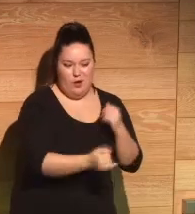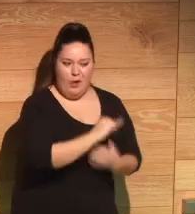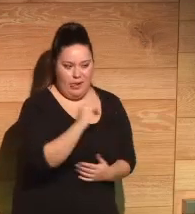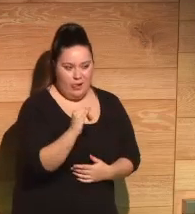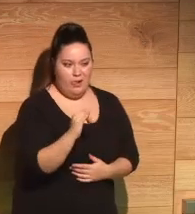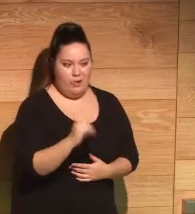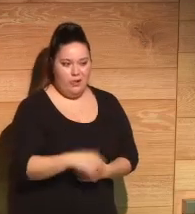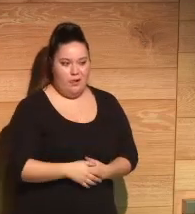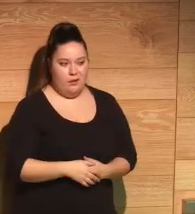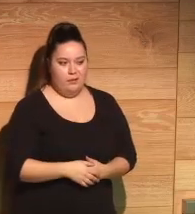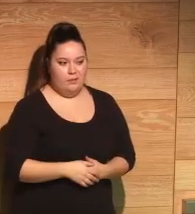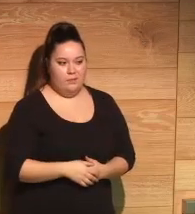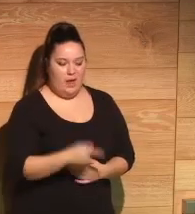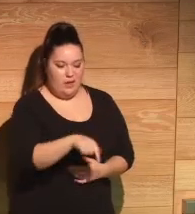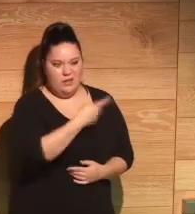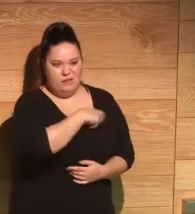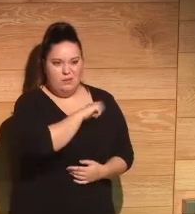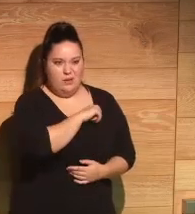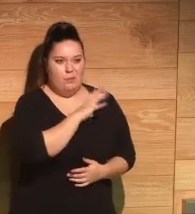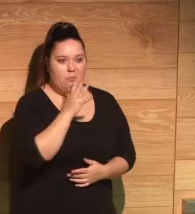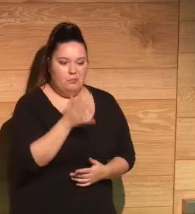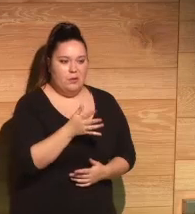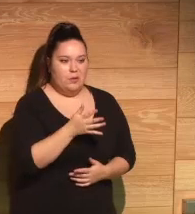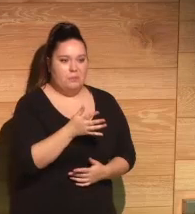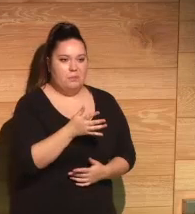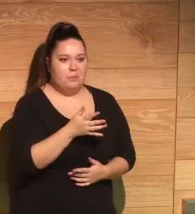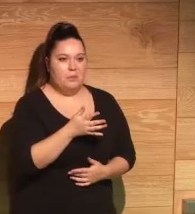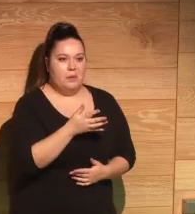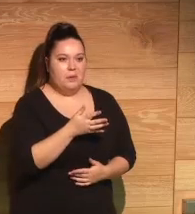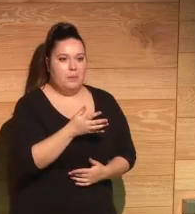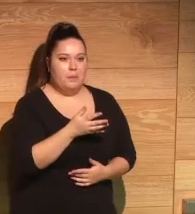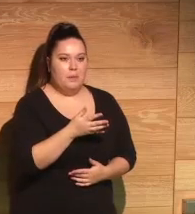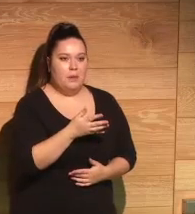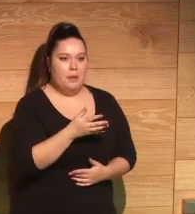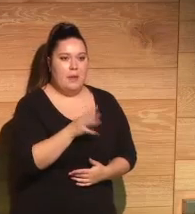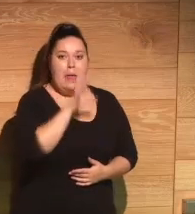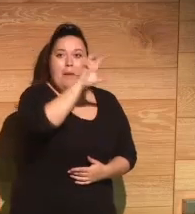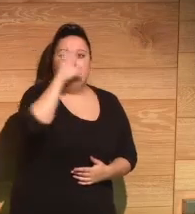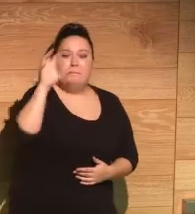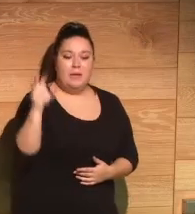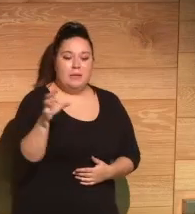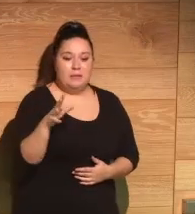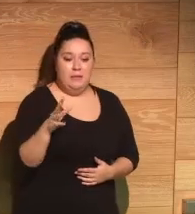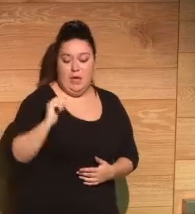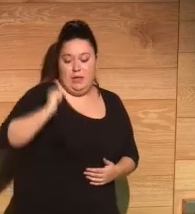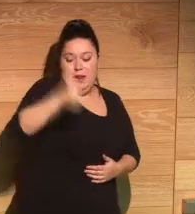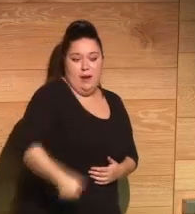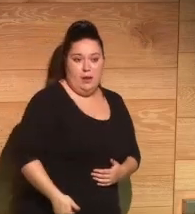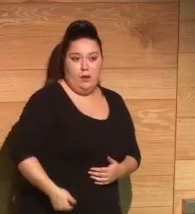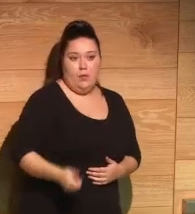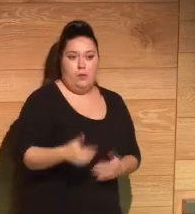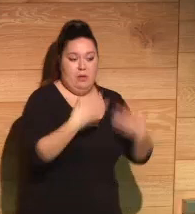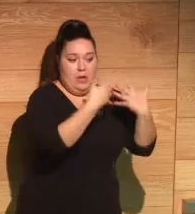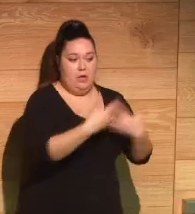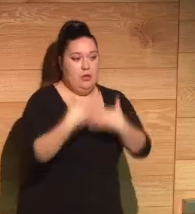en España. Es decir, mientras que el boom en los países más ricos como Estados Unidos o